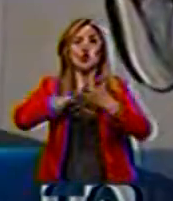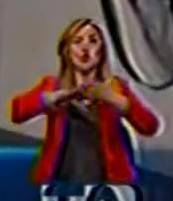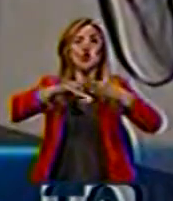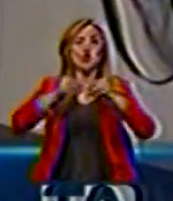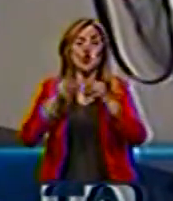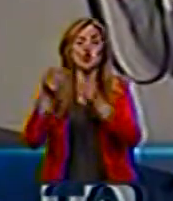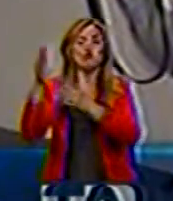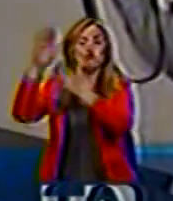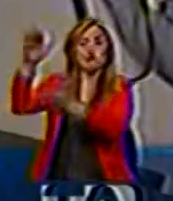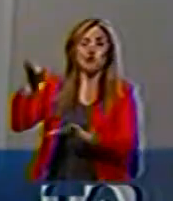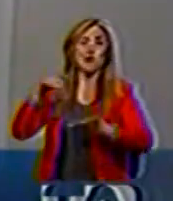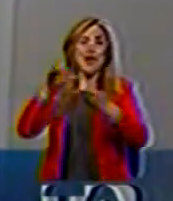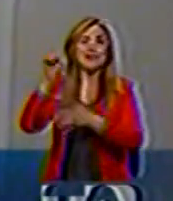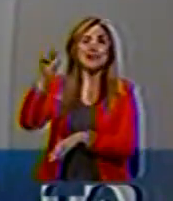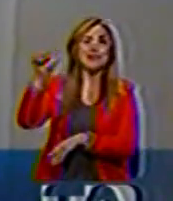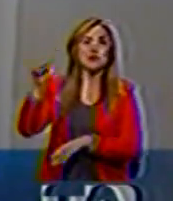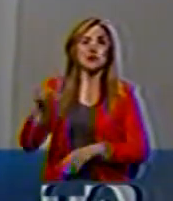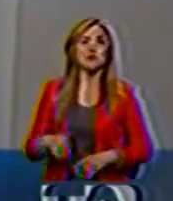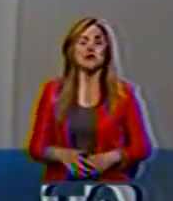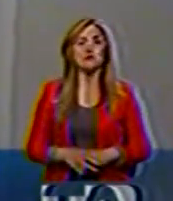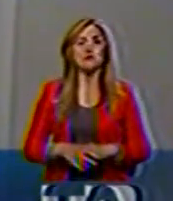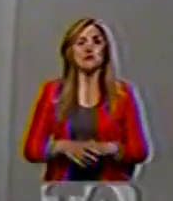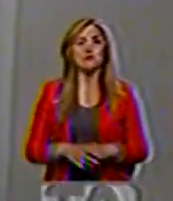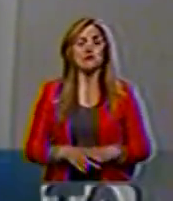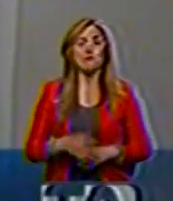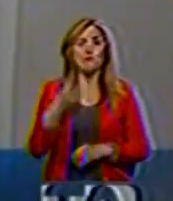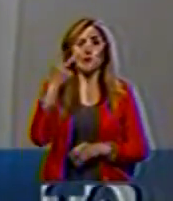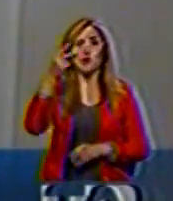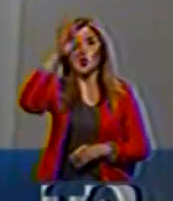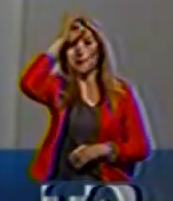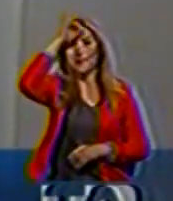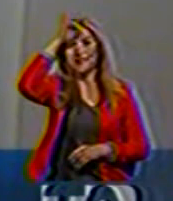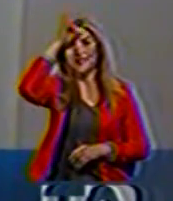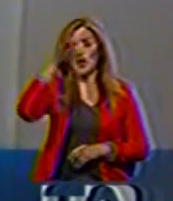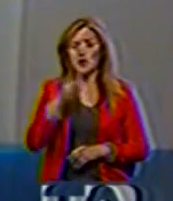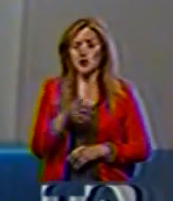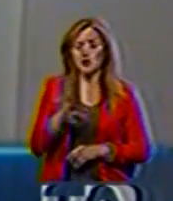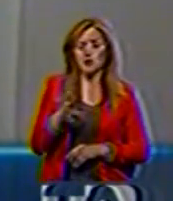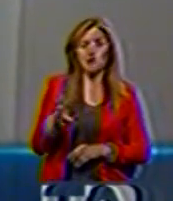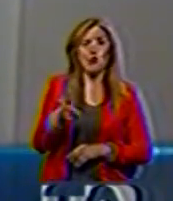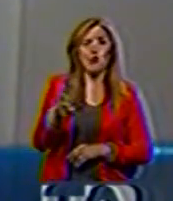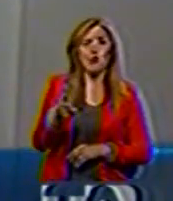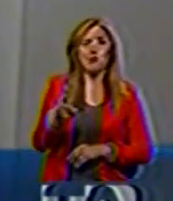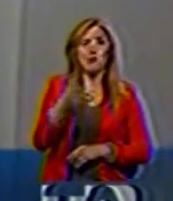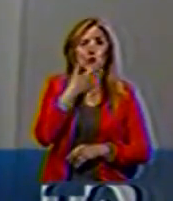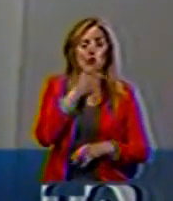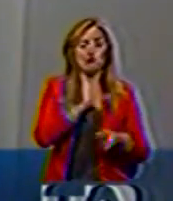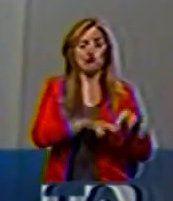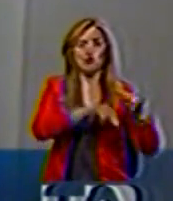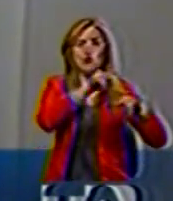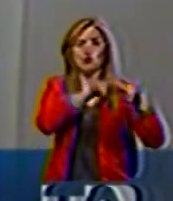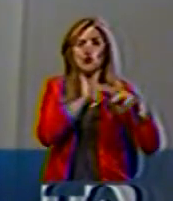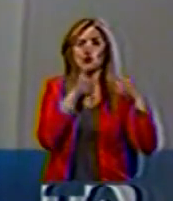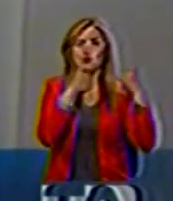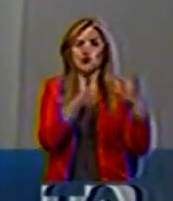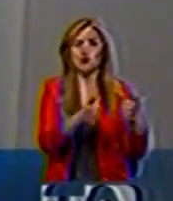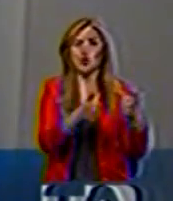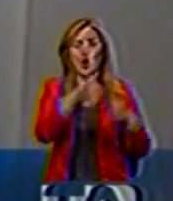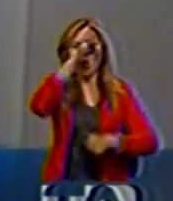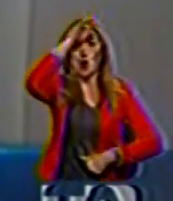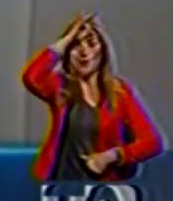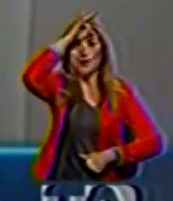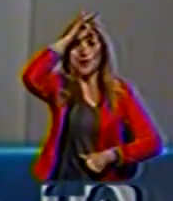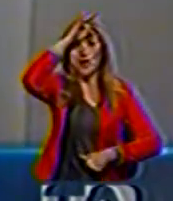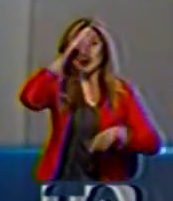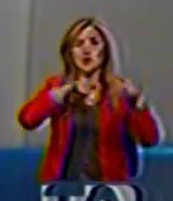y Suministros S.A. Para dos hospitales móviles, con eso se pudo haber construido muy bien un hospital